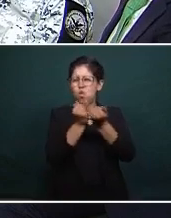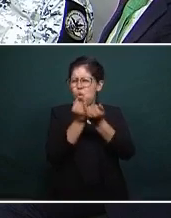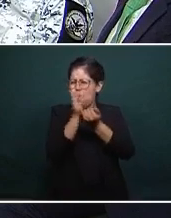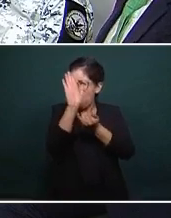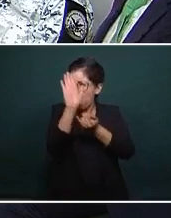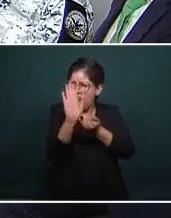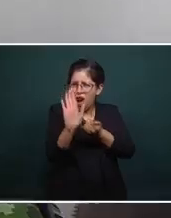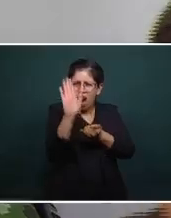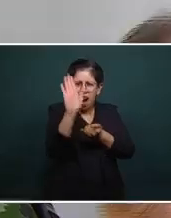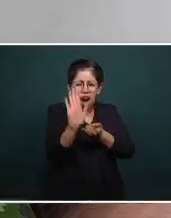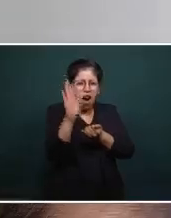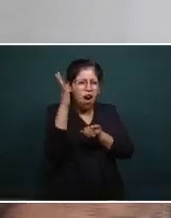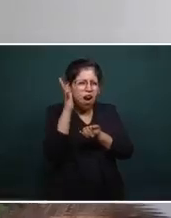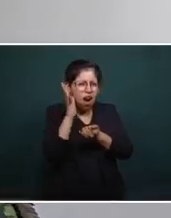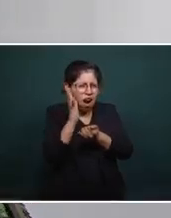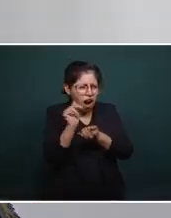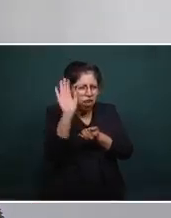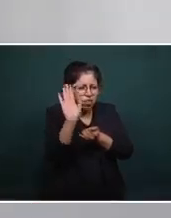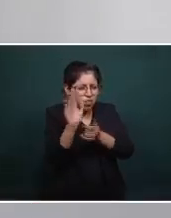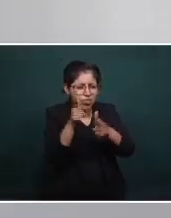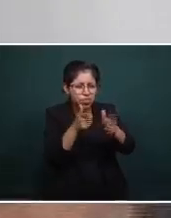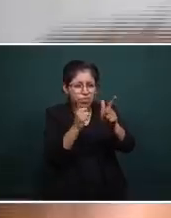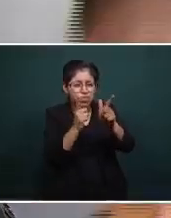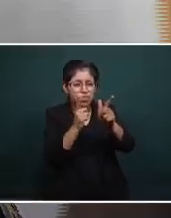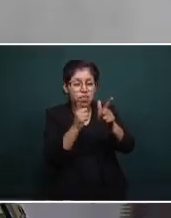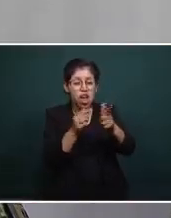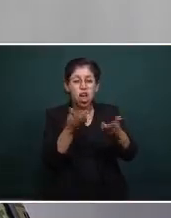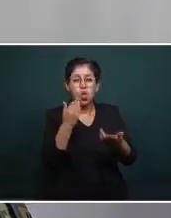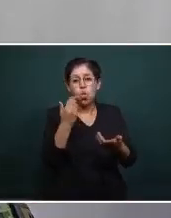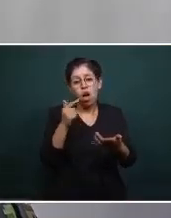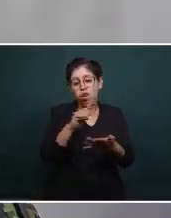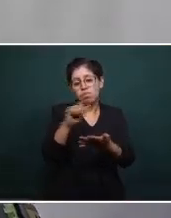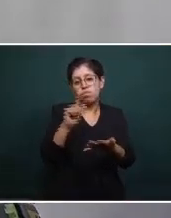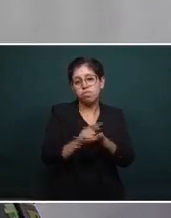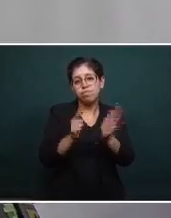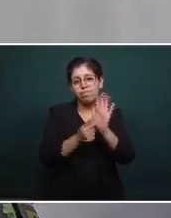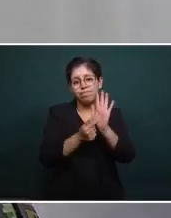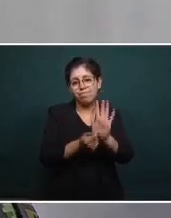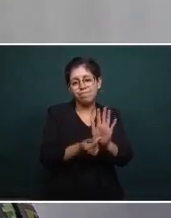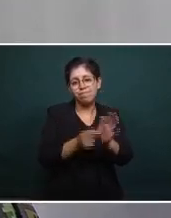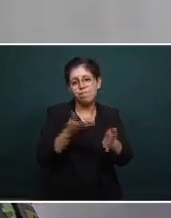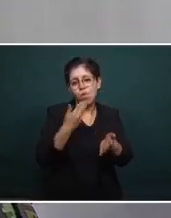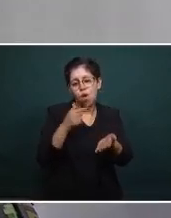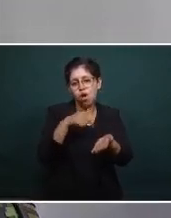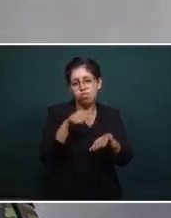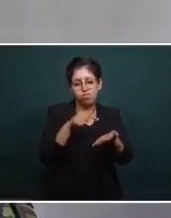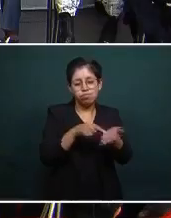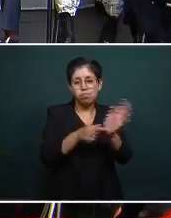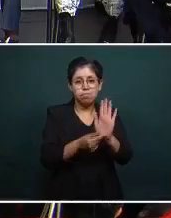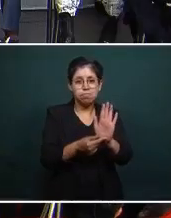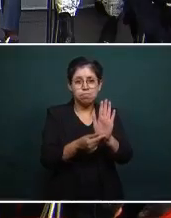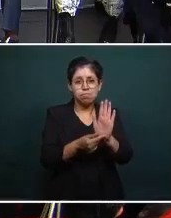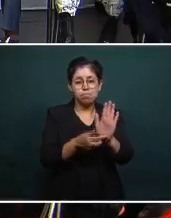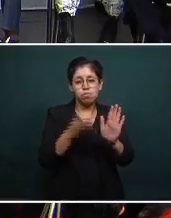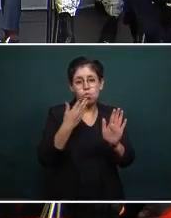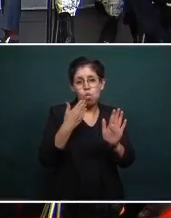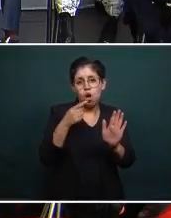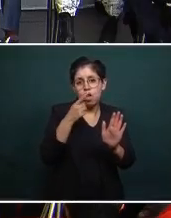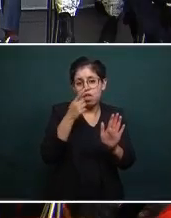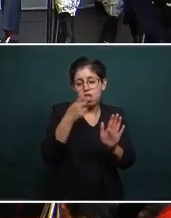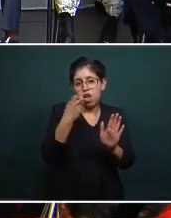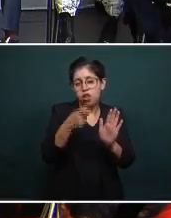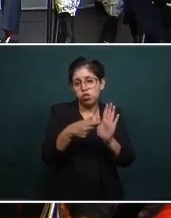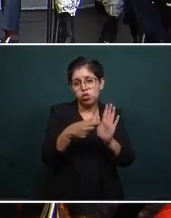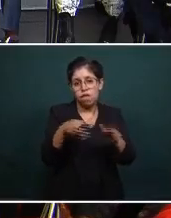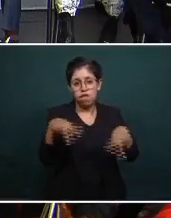idénticas, no lo registra la Ley Federal de Armas de Fuego, no tiene alguna disposición sobre esto, pero